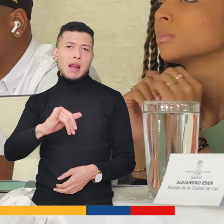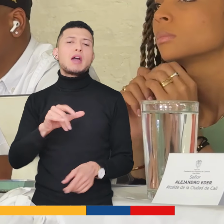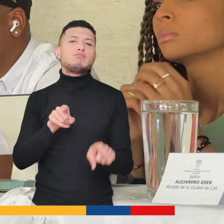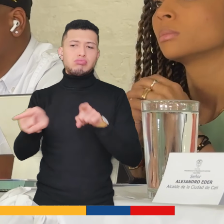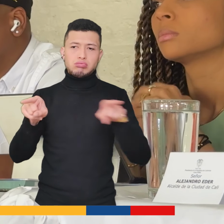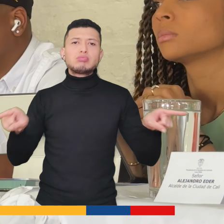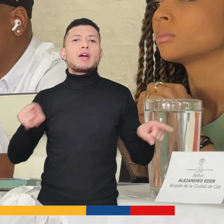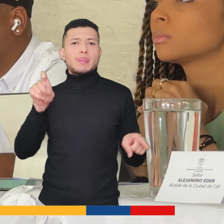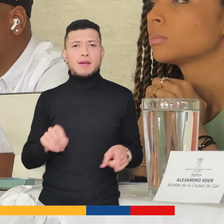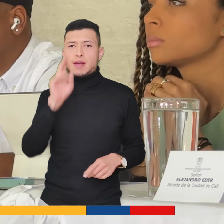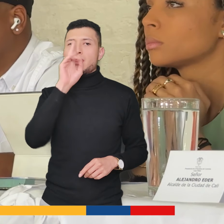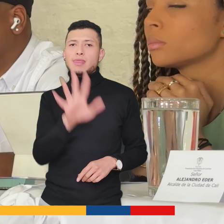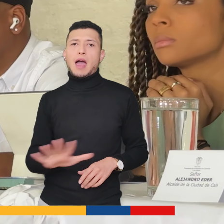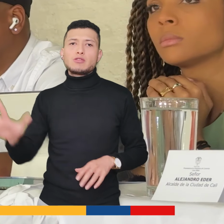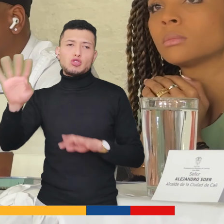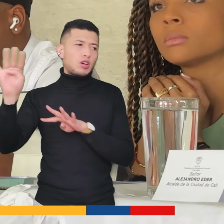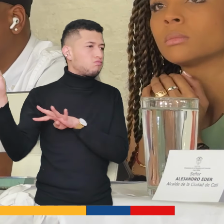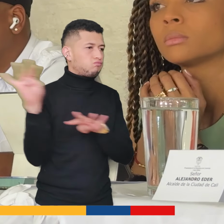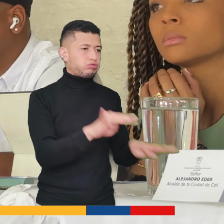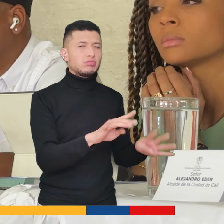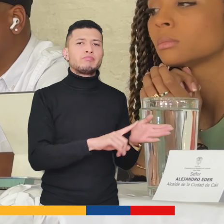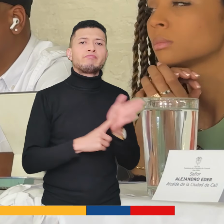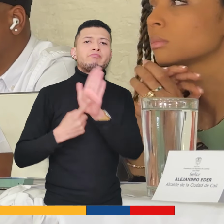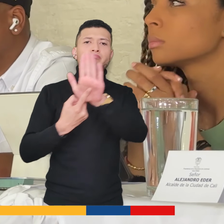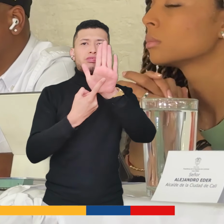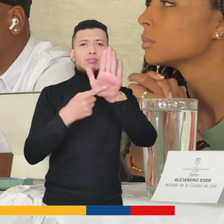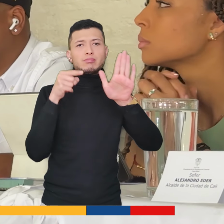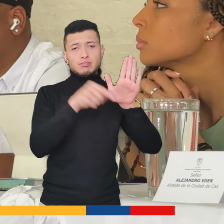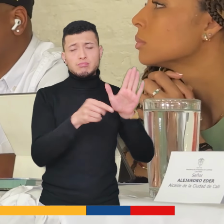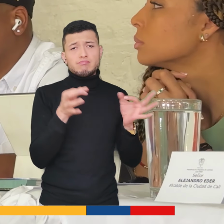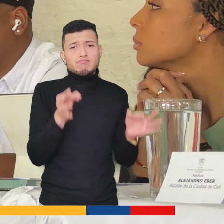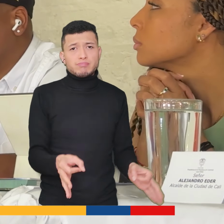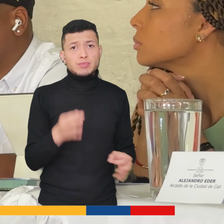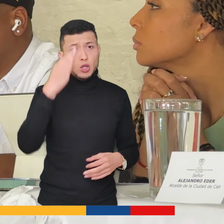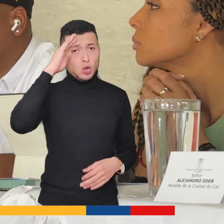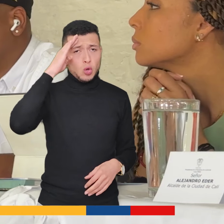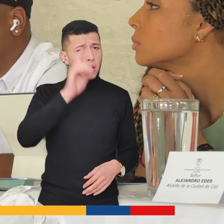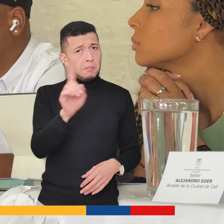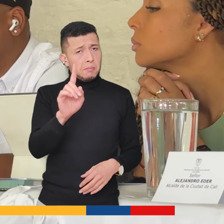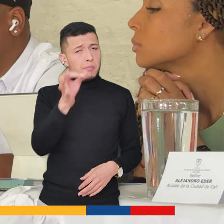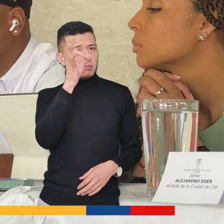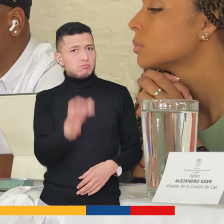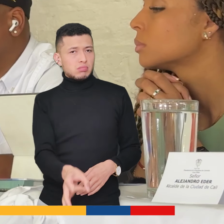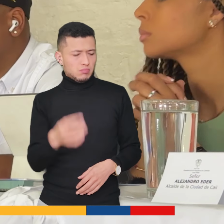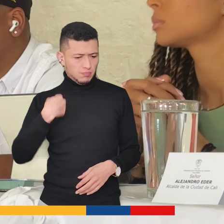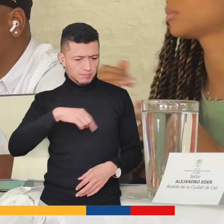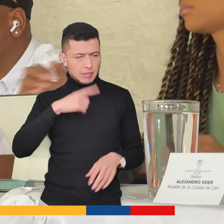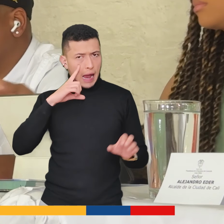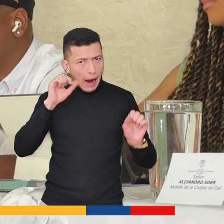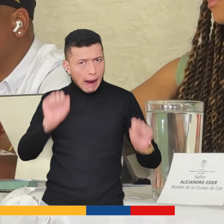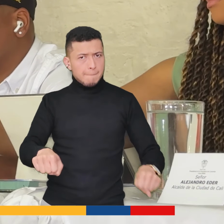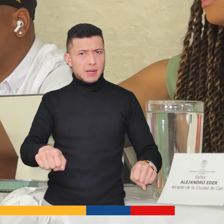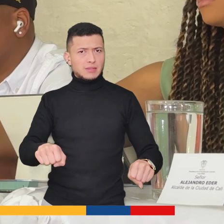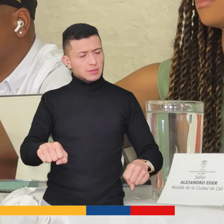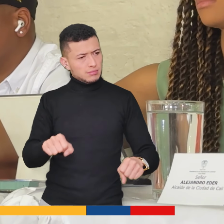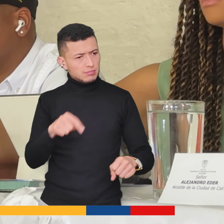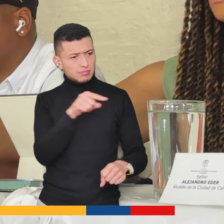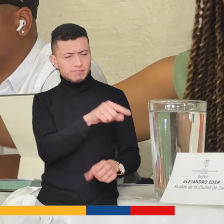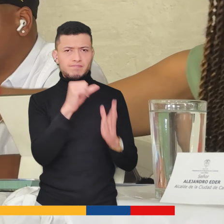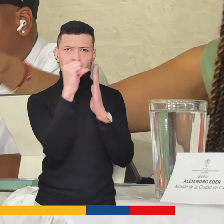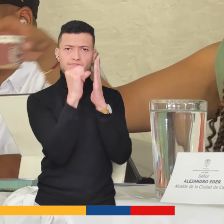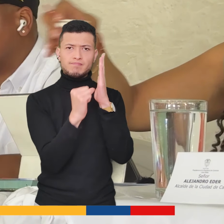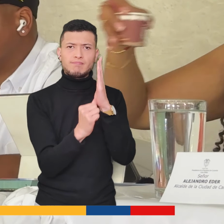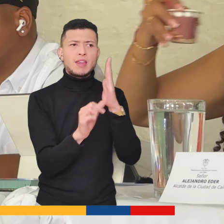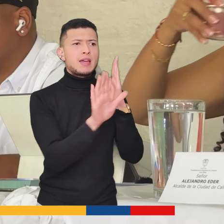escenario nacional que sin dudas, si somos capaces de confluir en esa